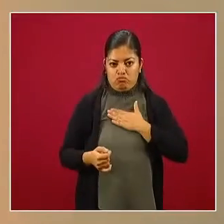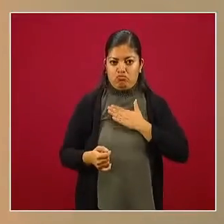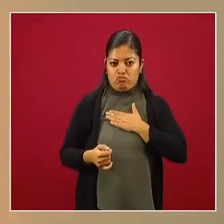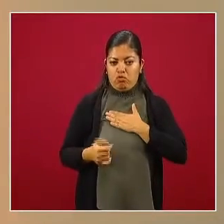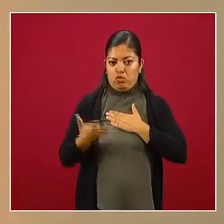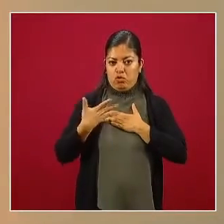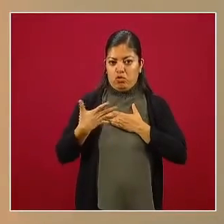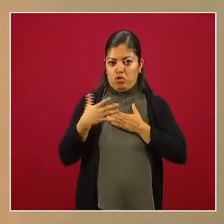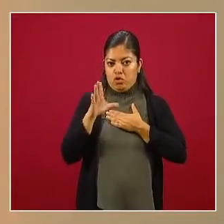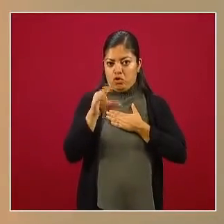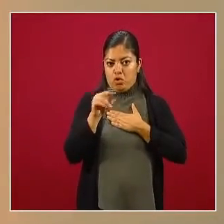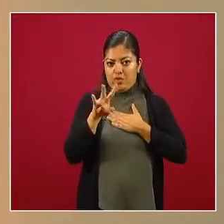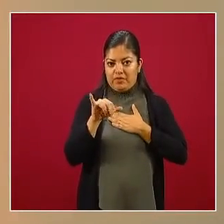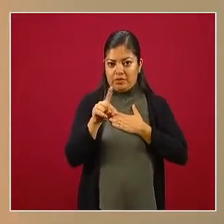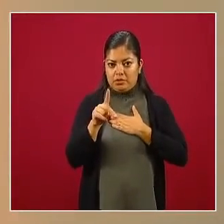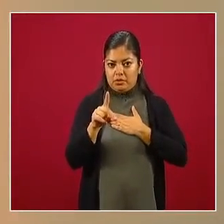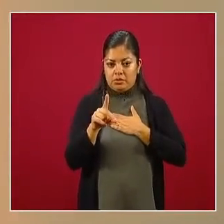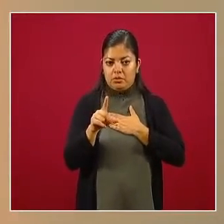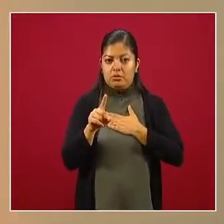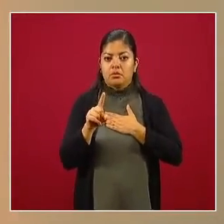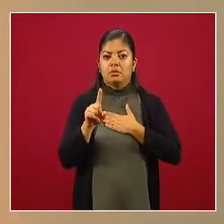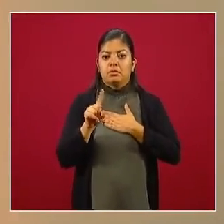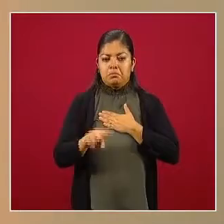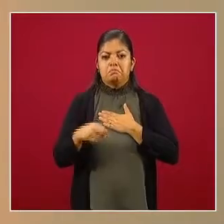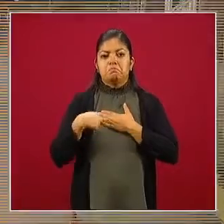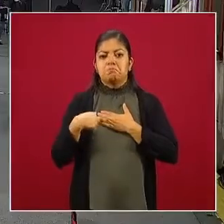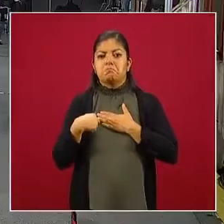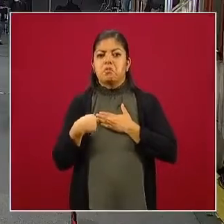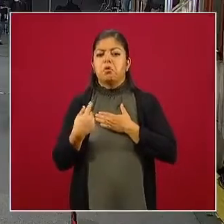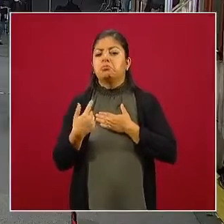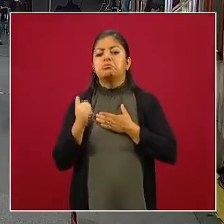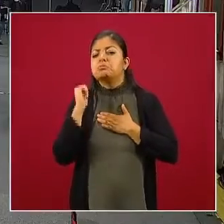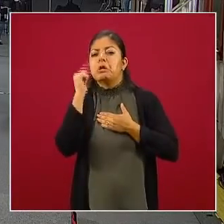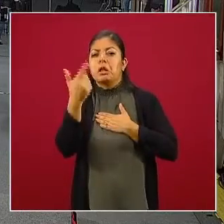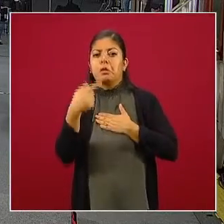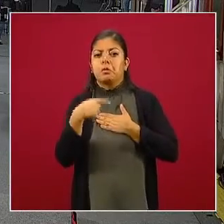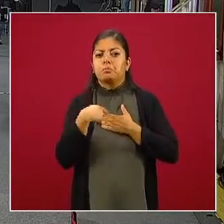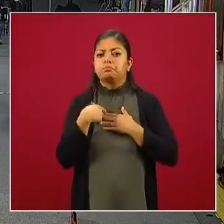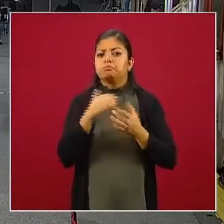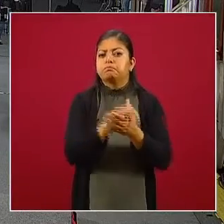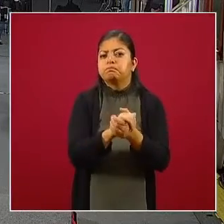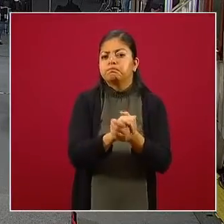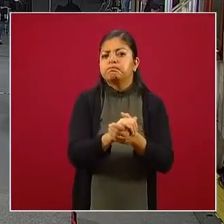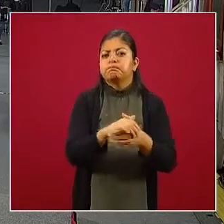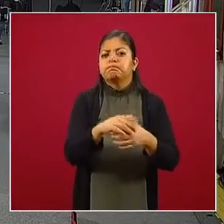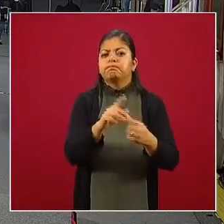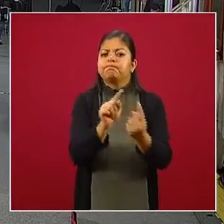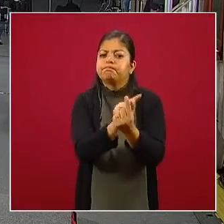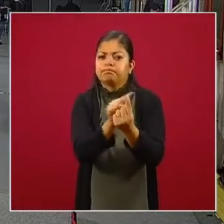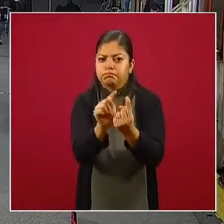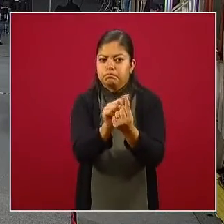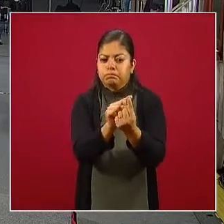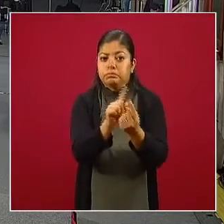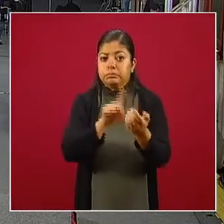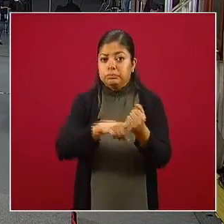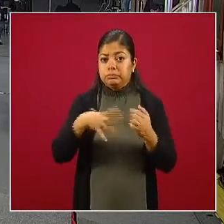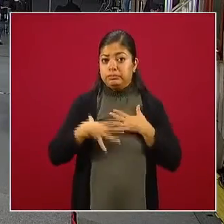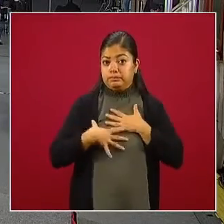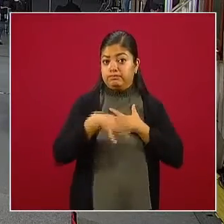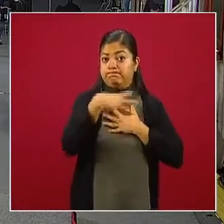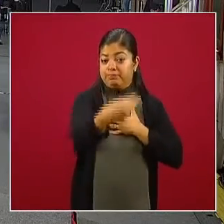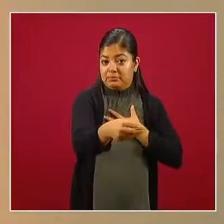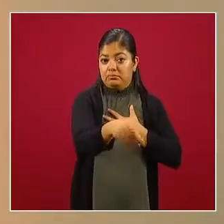COVID y yo interactúo con alguno de ustedes y esa persona se contagia de COVID.